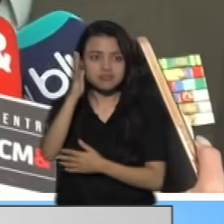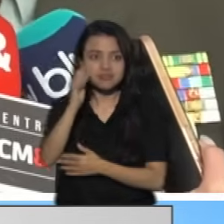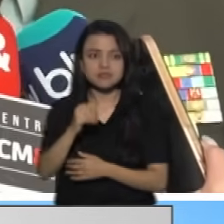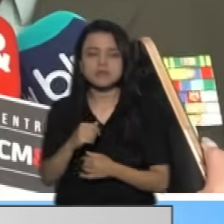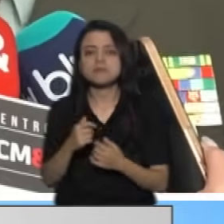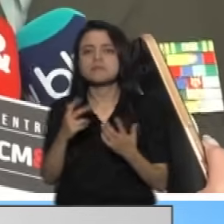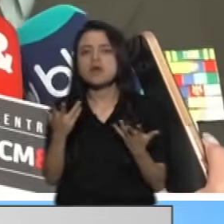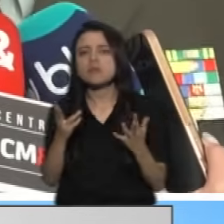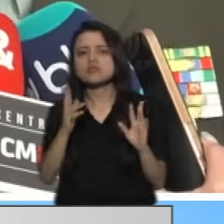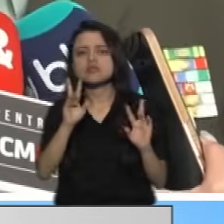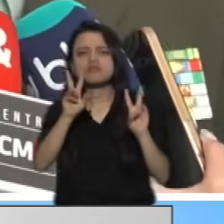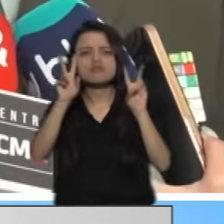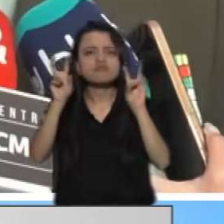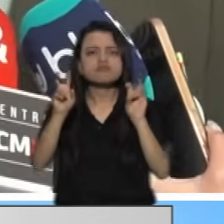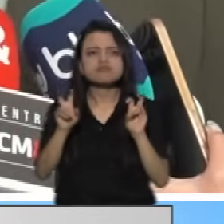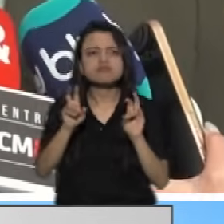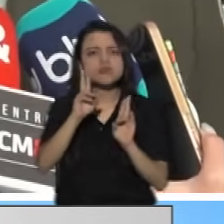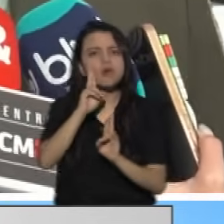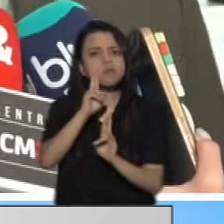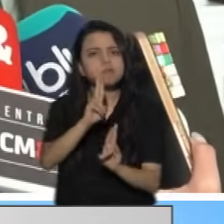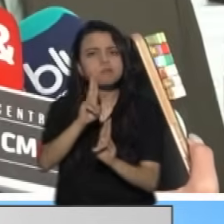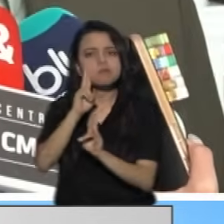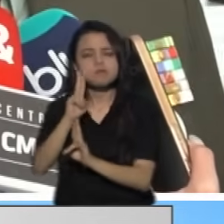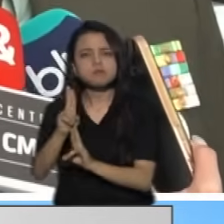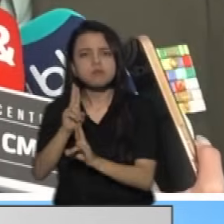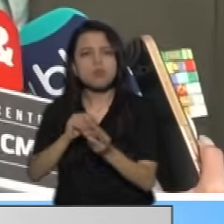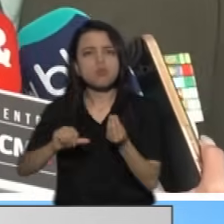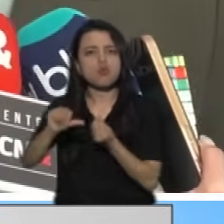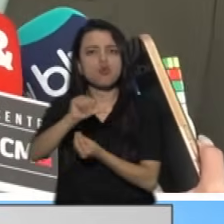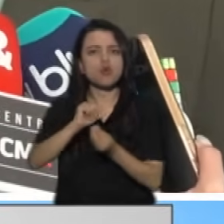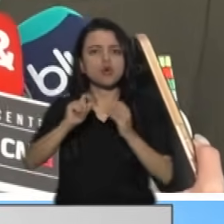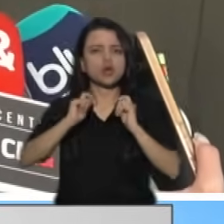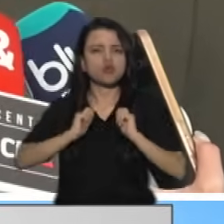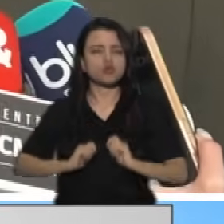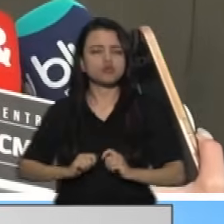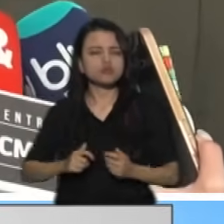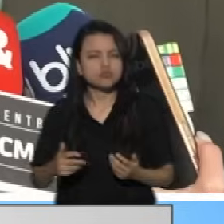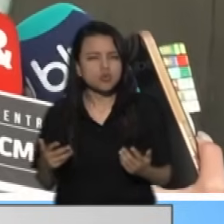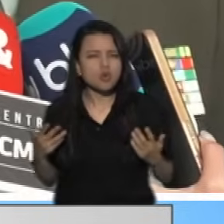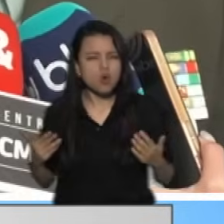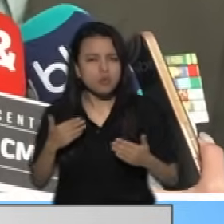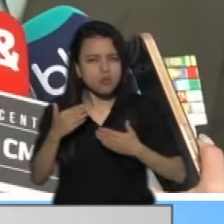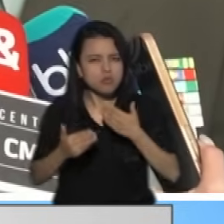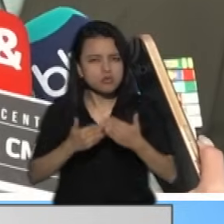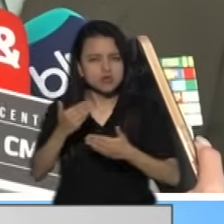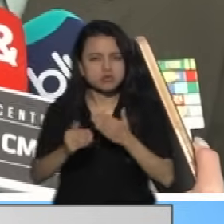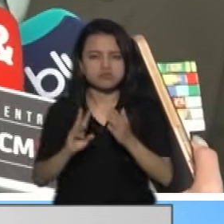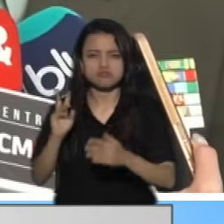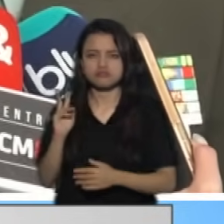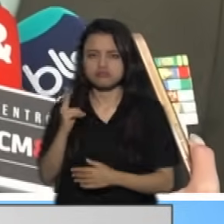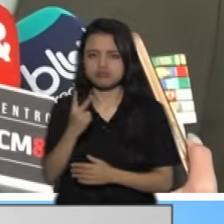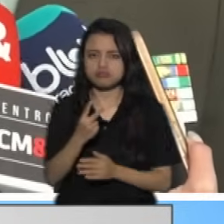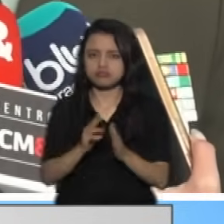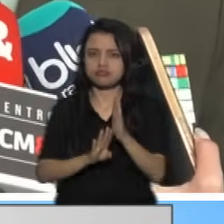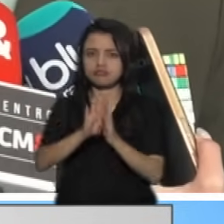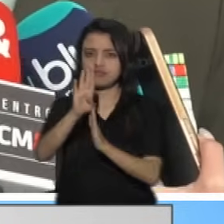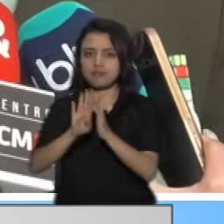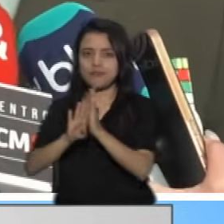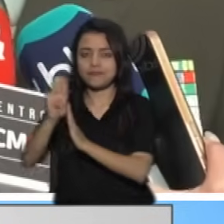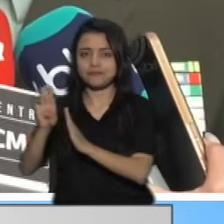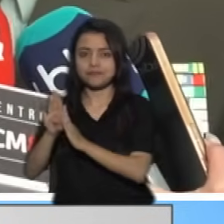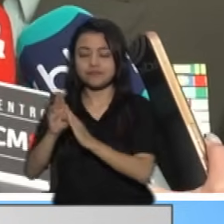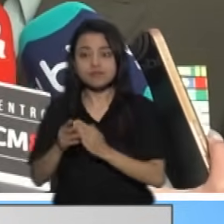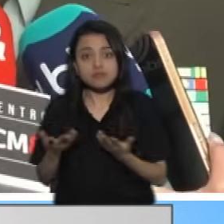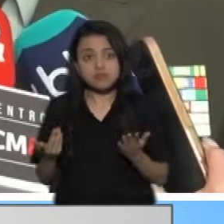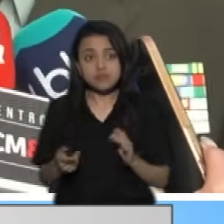avances, protagonismo de la mujer policía en los países invitados y también que los países invitados conozcan el